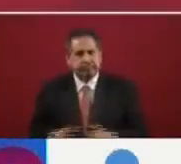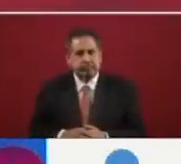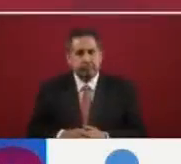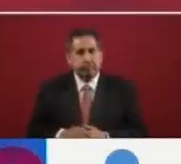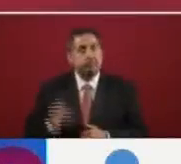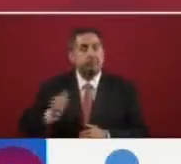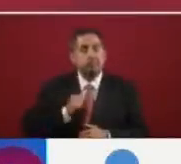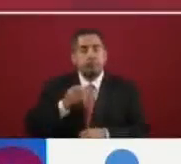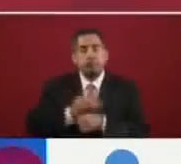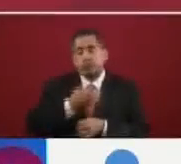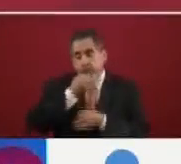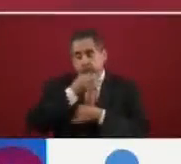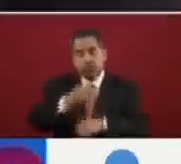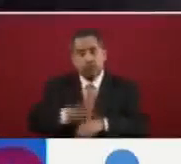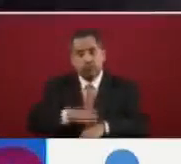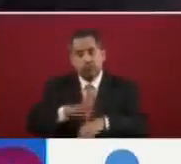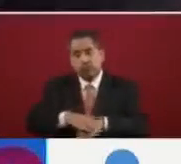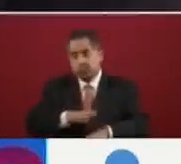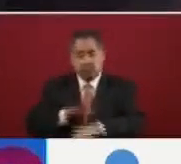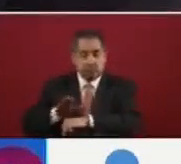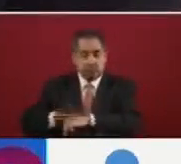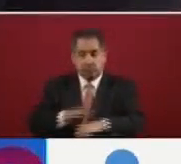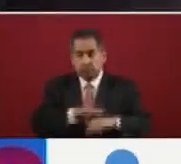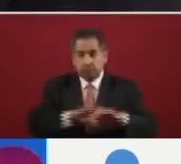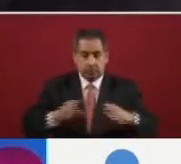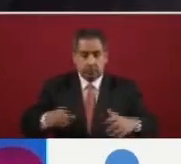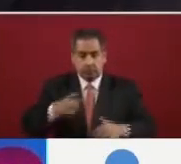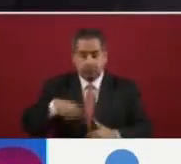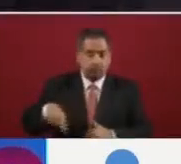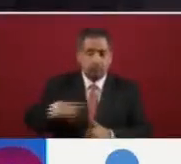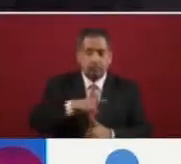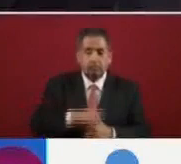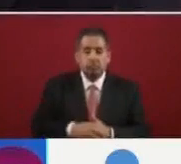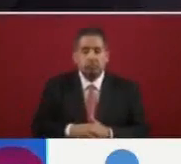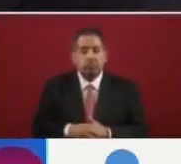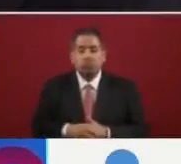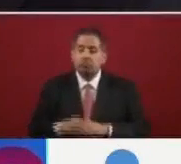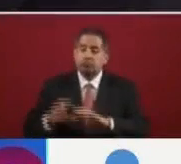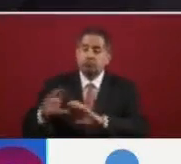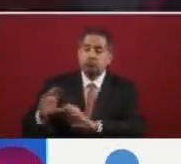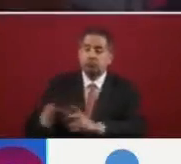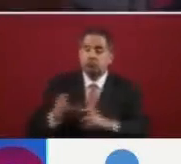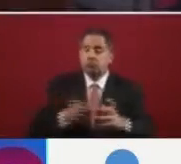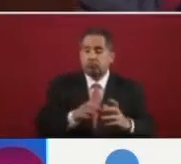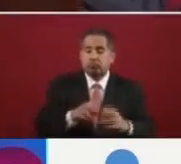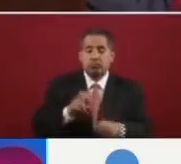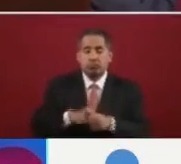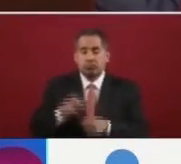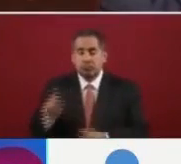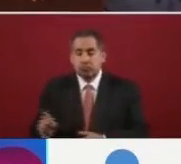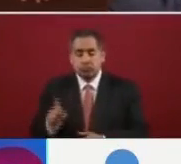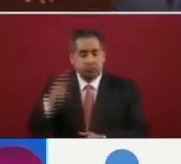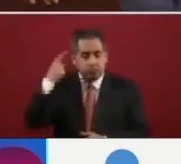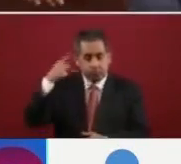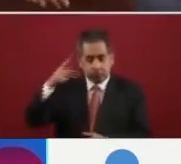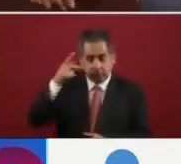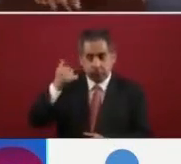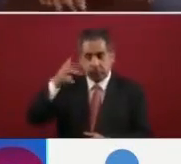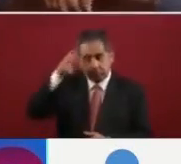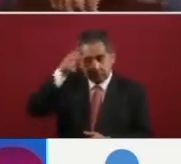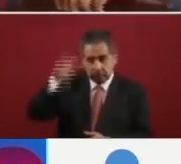Aprovecho para hacer un llamado a las comunidades de Puebla y de